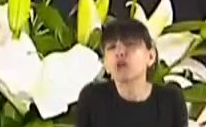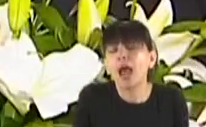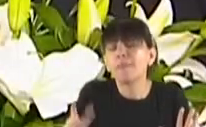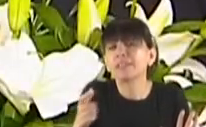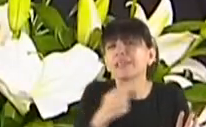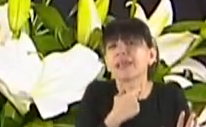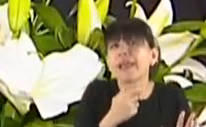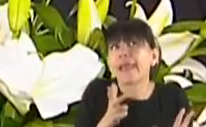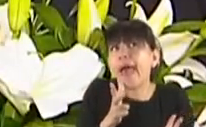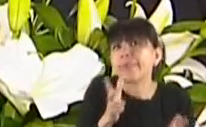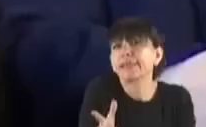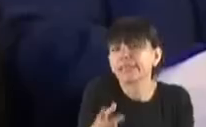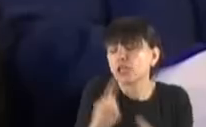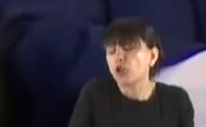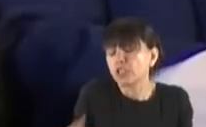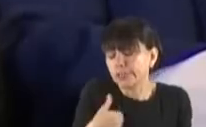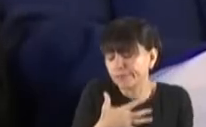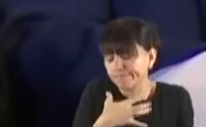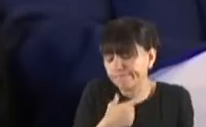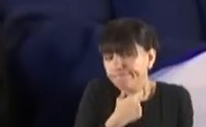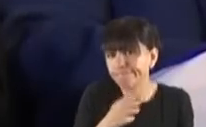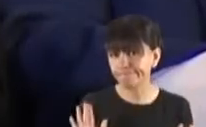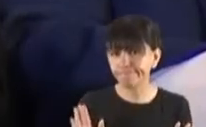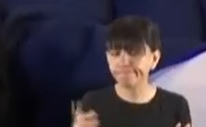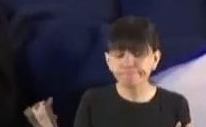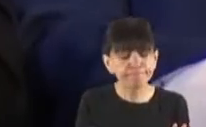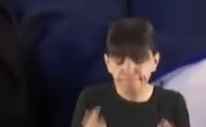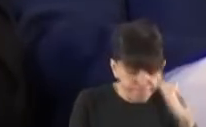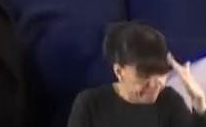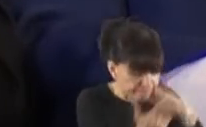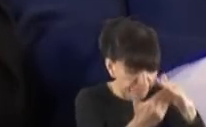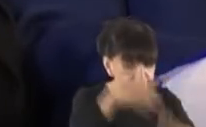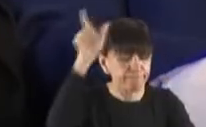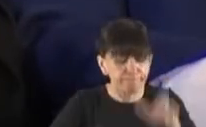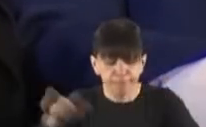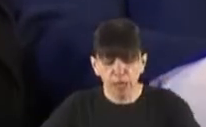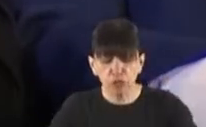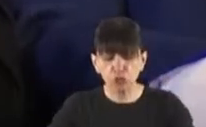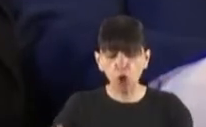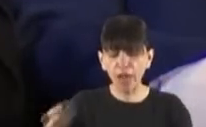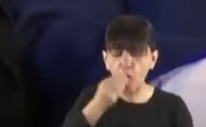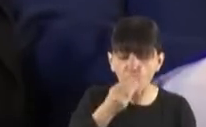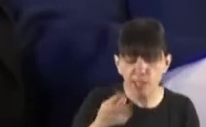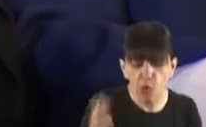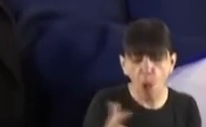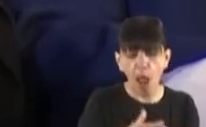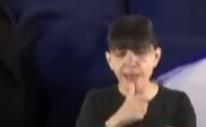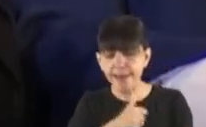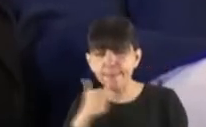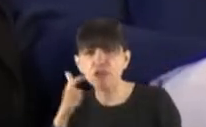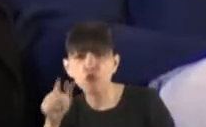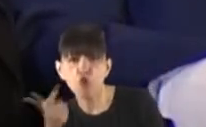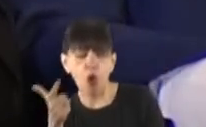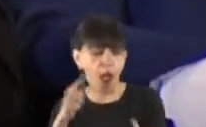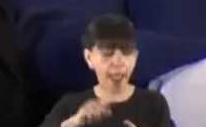el deseo de que piensen más en los que padecen hambre, en los que no tienen medicamentos, en